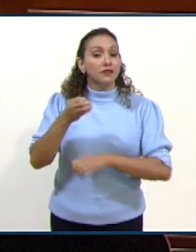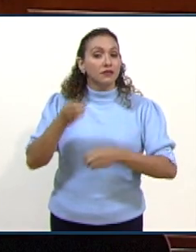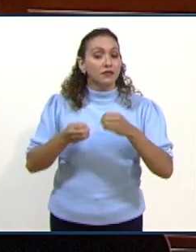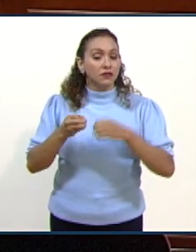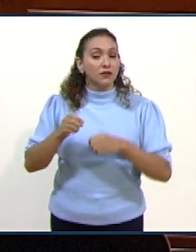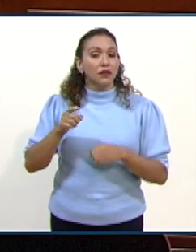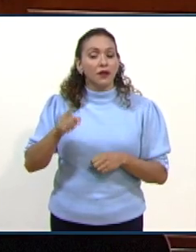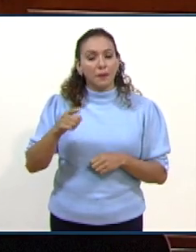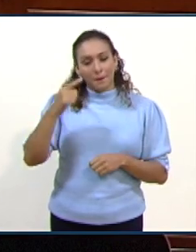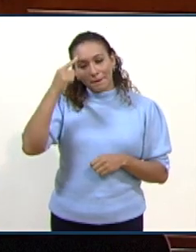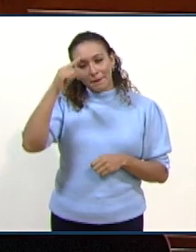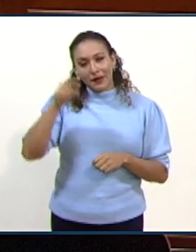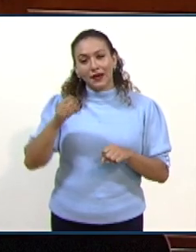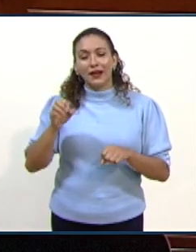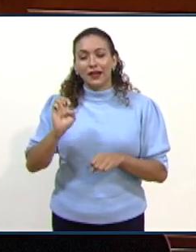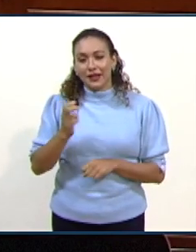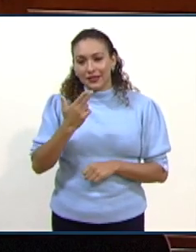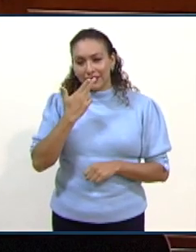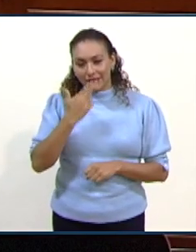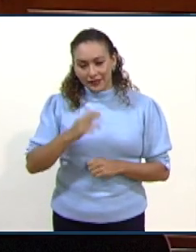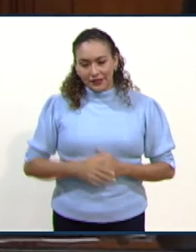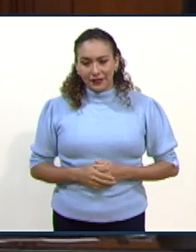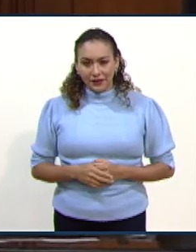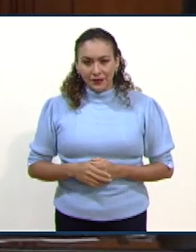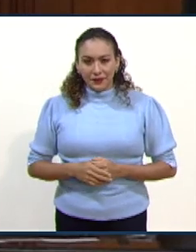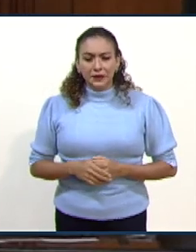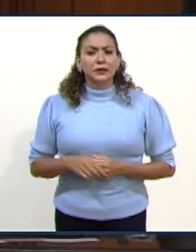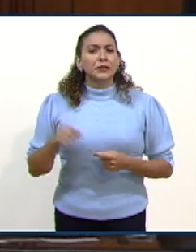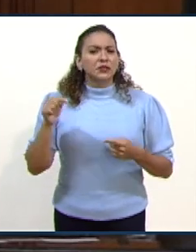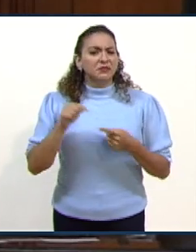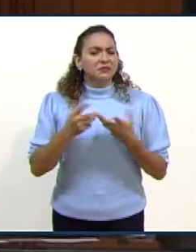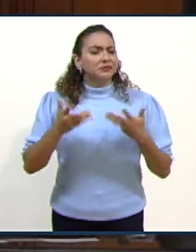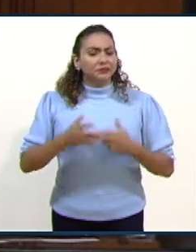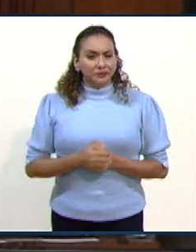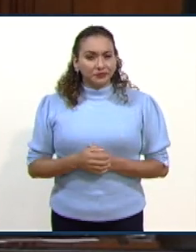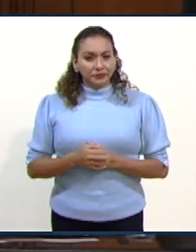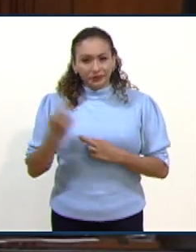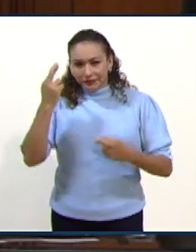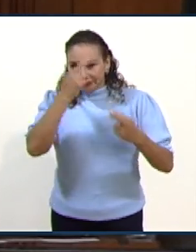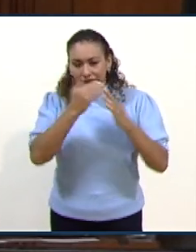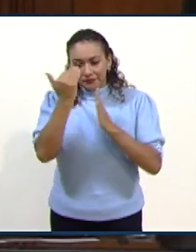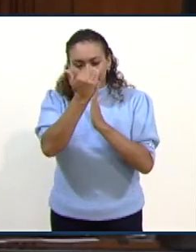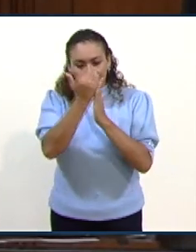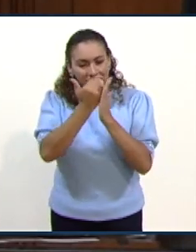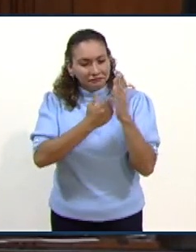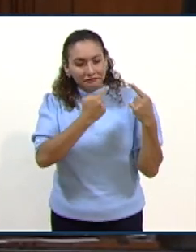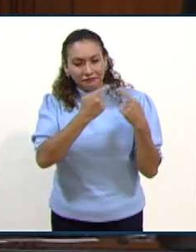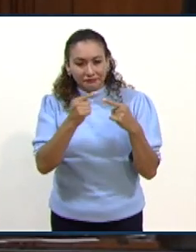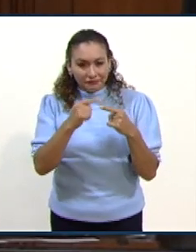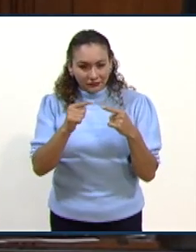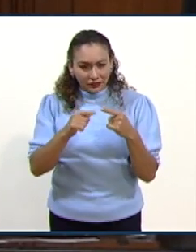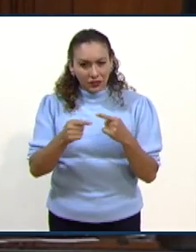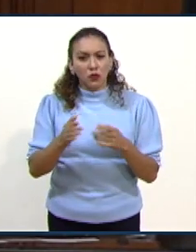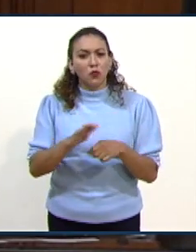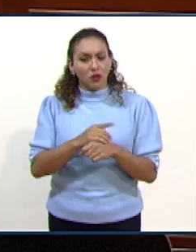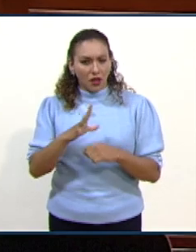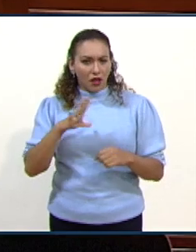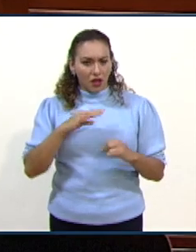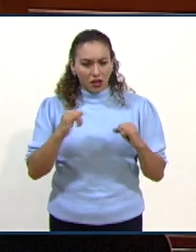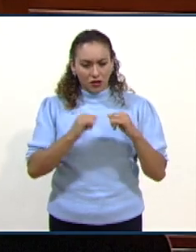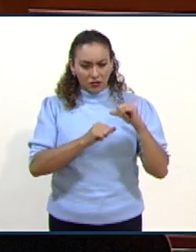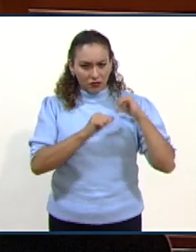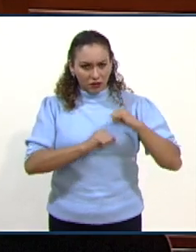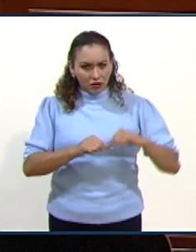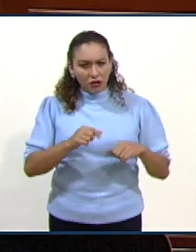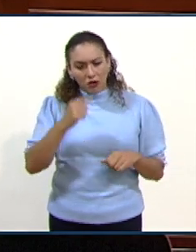Justicia Administrativa de Chihuahua. En este asunto, el Pleno declaró válidas diversas facultades dadas al órgano interno de control del